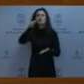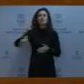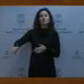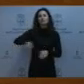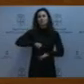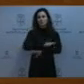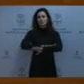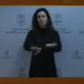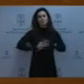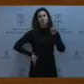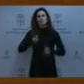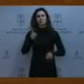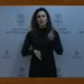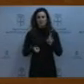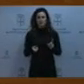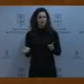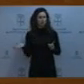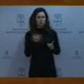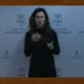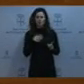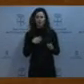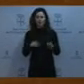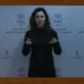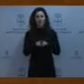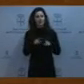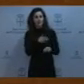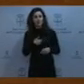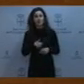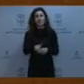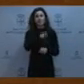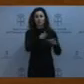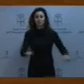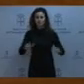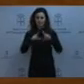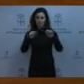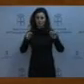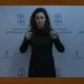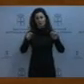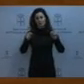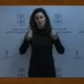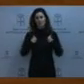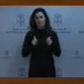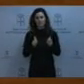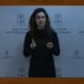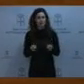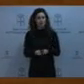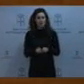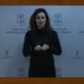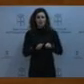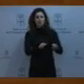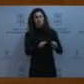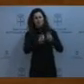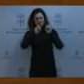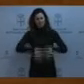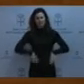pueden estar hipotecando las aspiraciones de los asturianos, no pueden estar haciéndoles